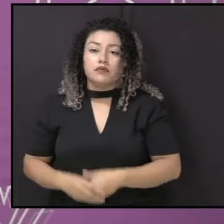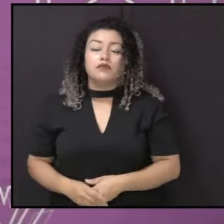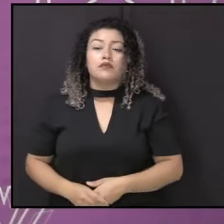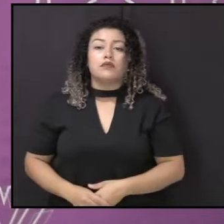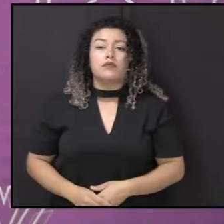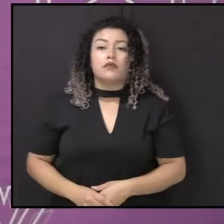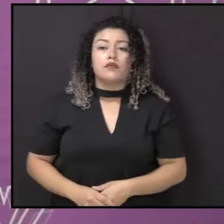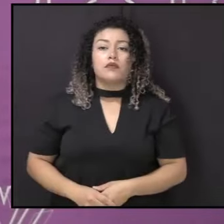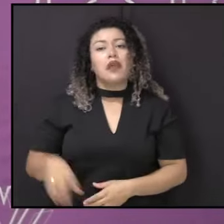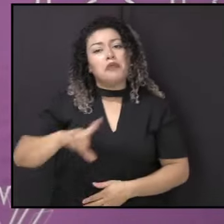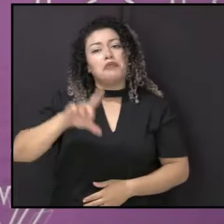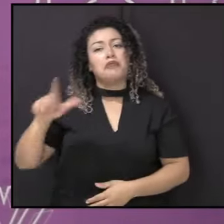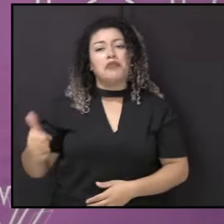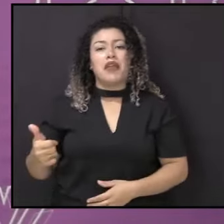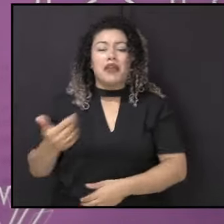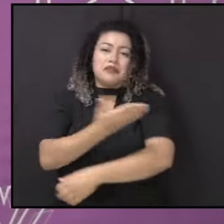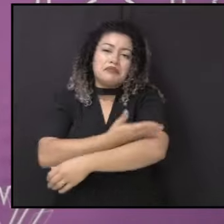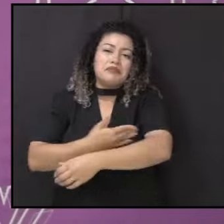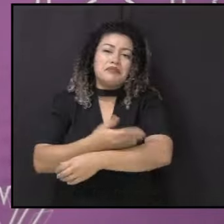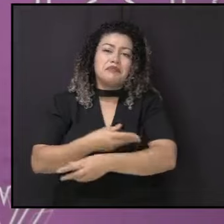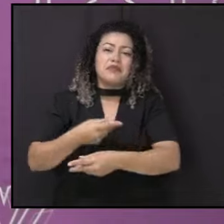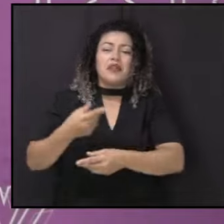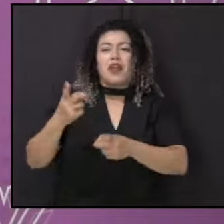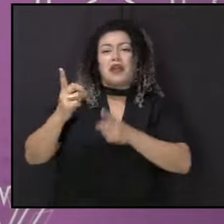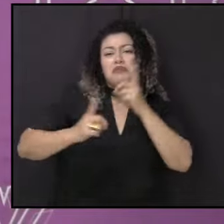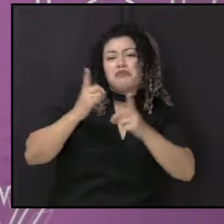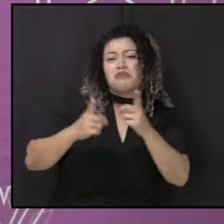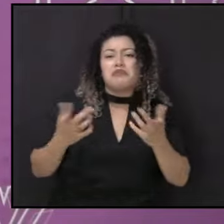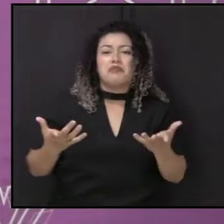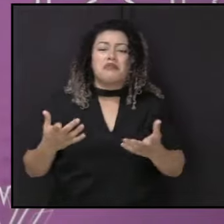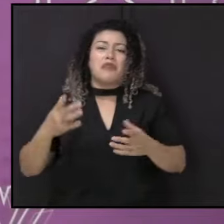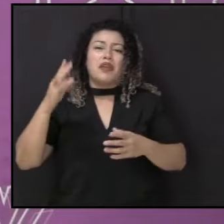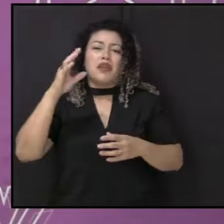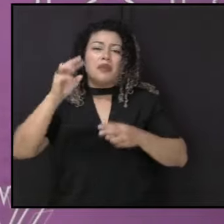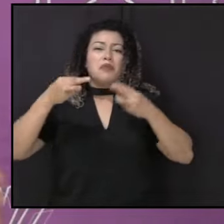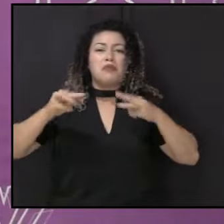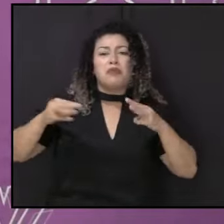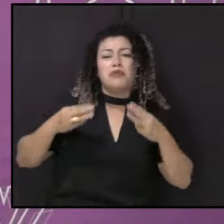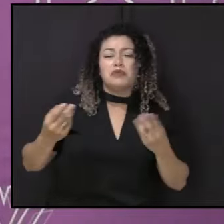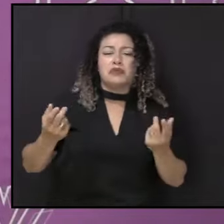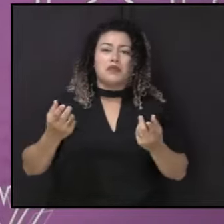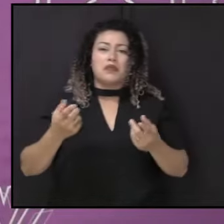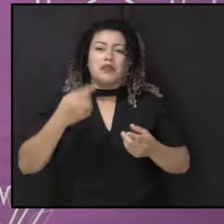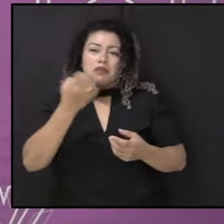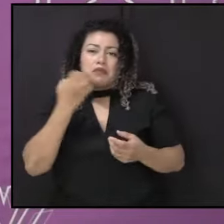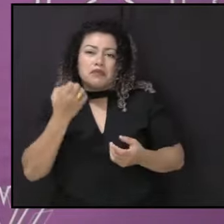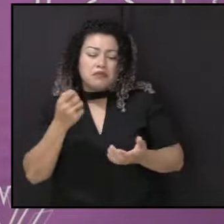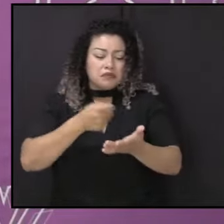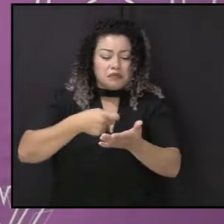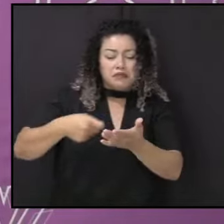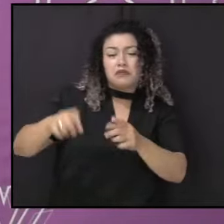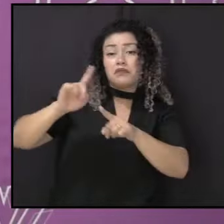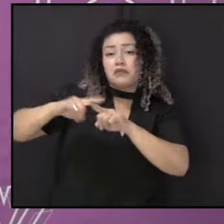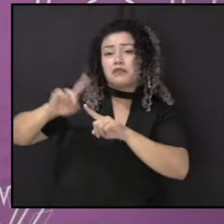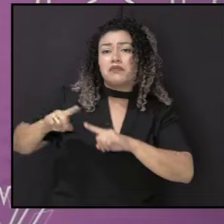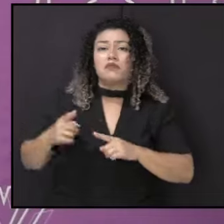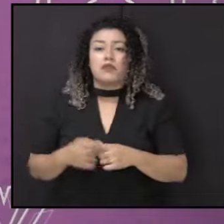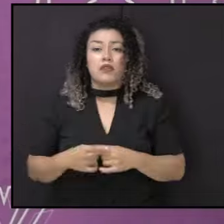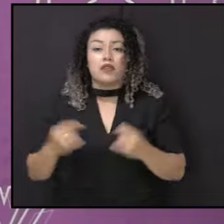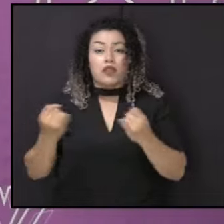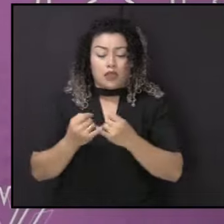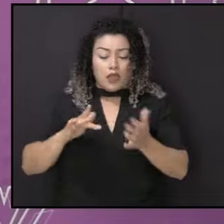y después puedan quedarse en la tarde para hacer deporte, para hacer arte, para hacer tareas, para enfocar acercar a nuestra juventud y a nuestra niñez